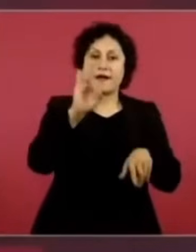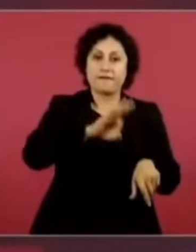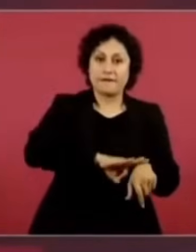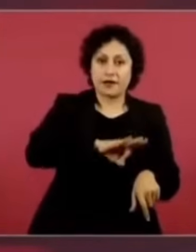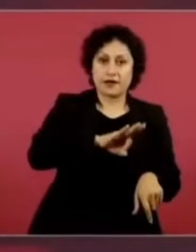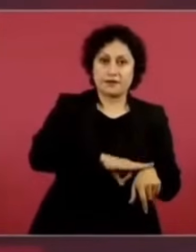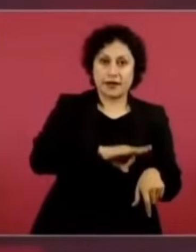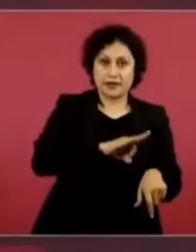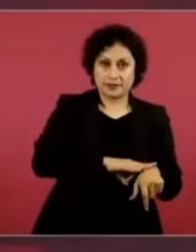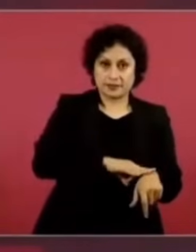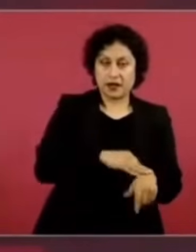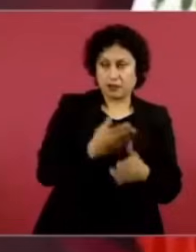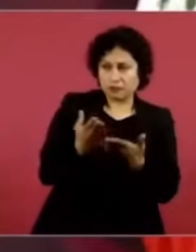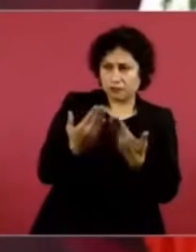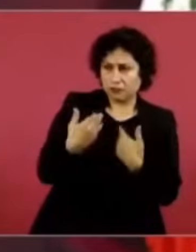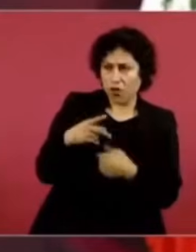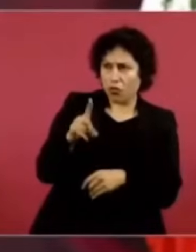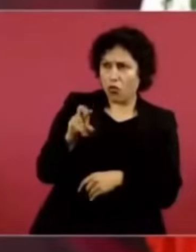Dóriga